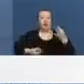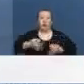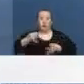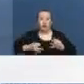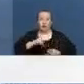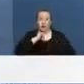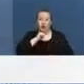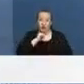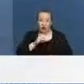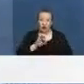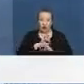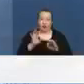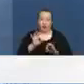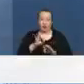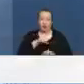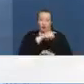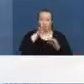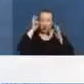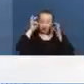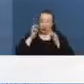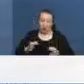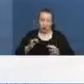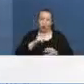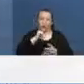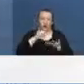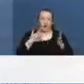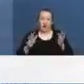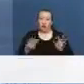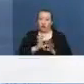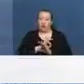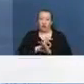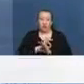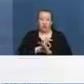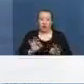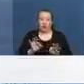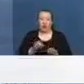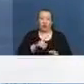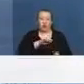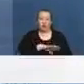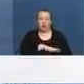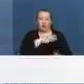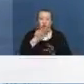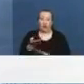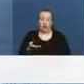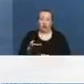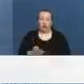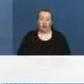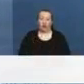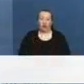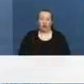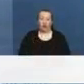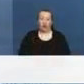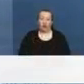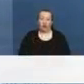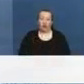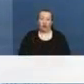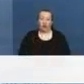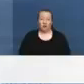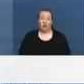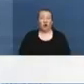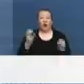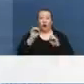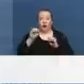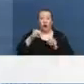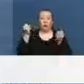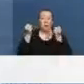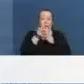contrario en padre de familia que se involucra una riña de parte de su violó matar pero además si sea el criminal más peligroso